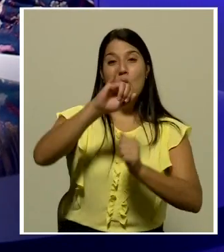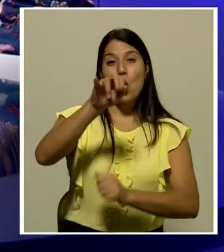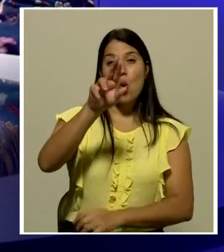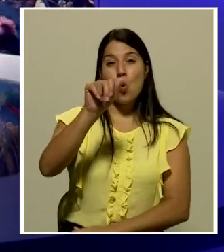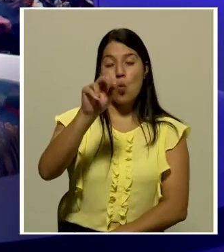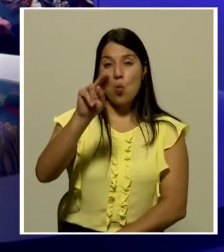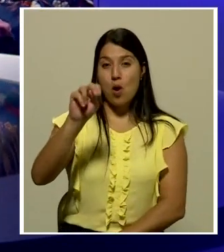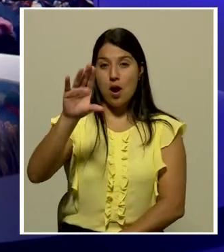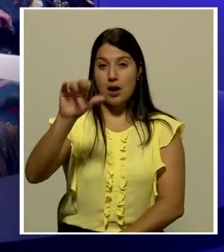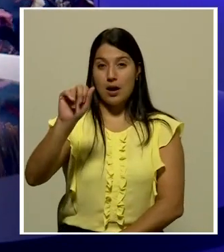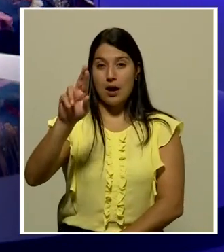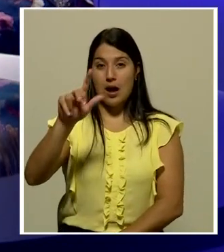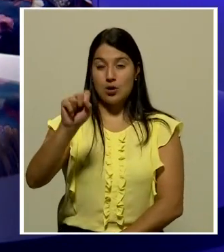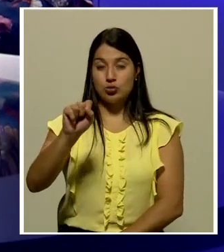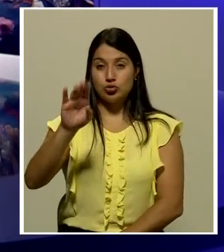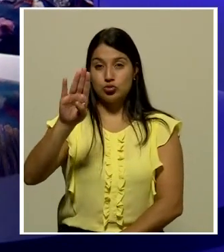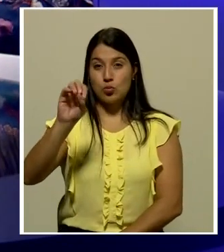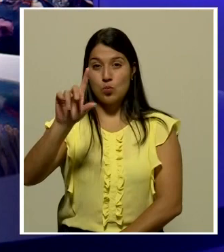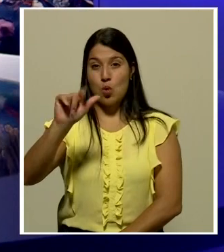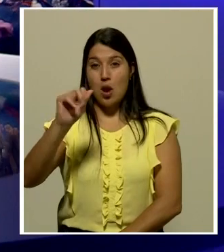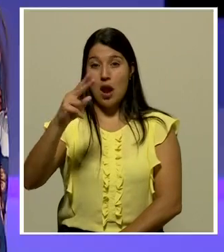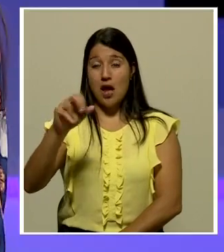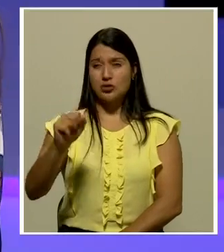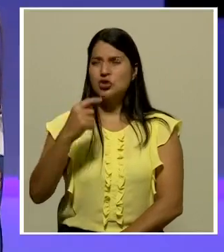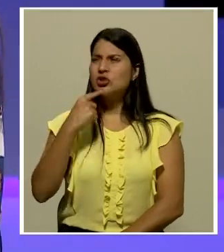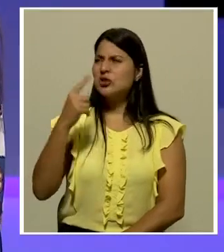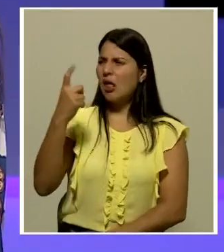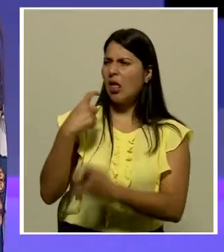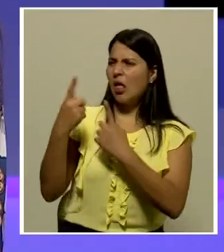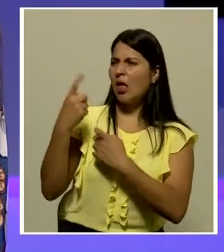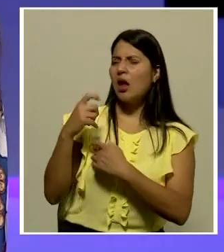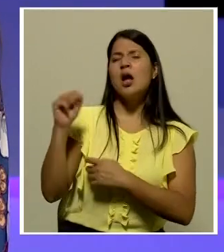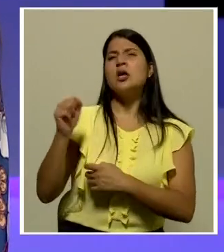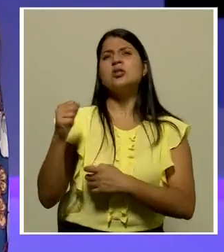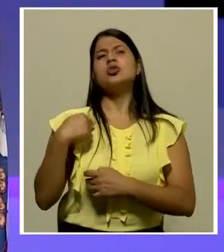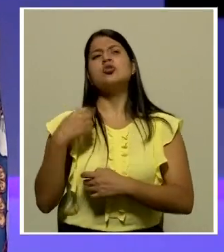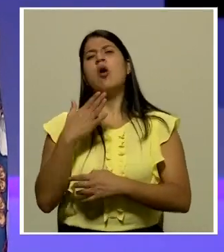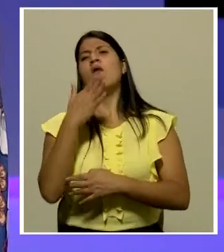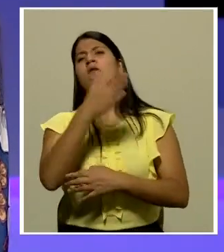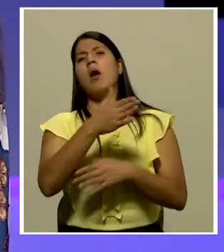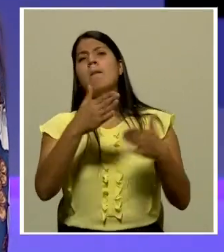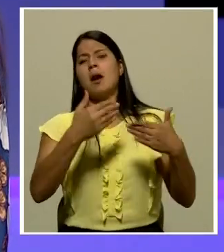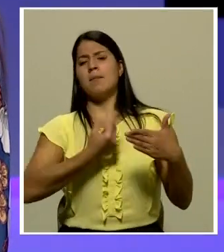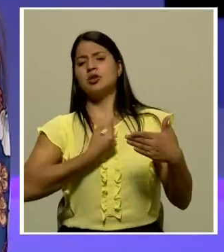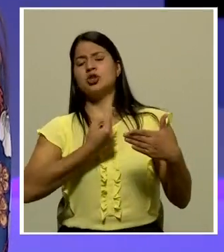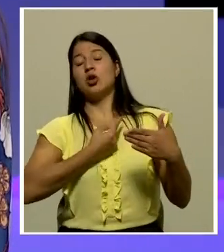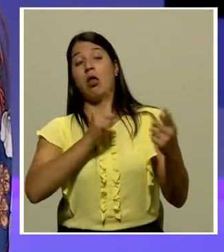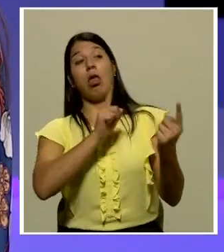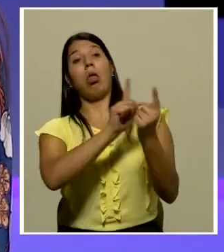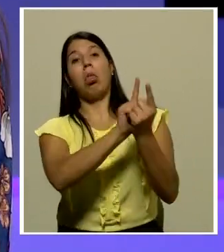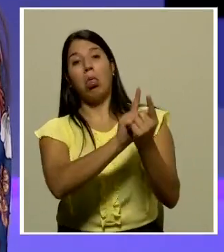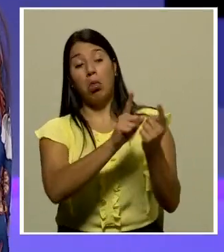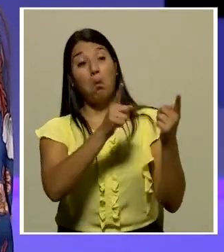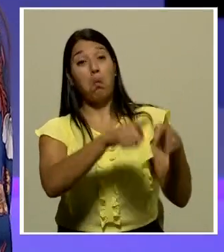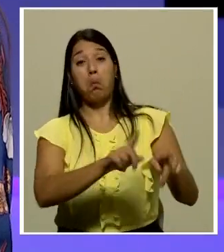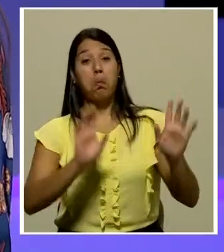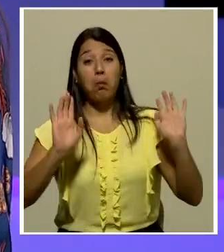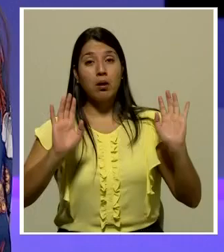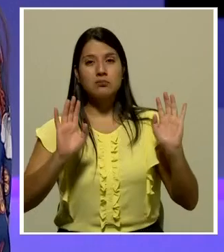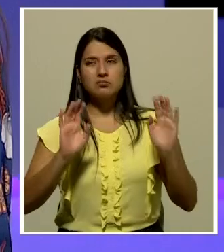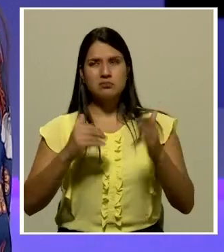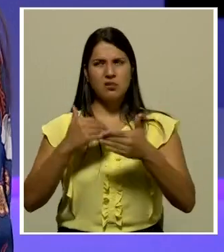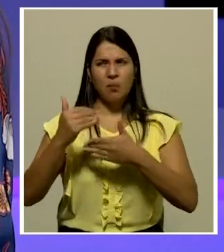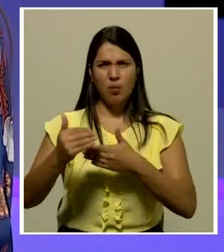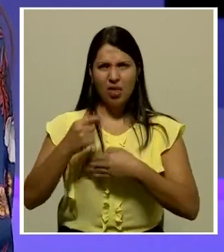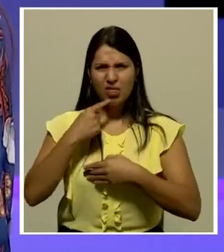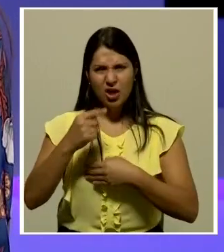dijo que no, que se lo había topado, después en esta comisión legislativa surgieron más detalles. Y un poco la